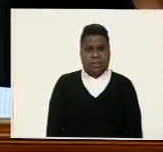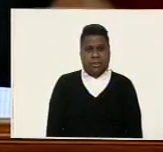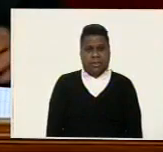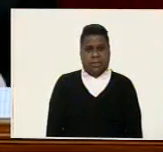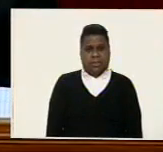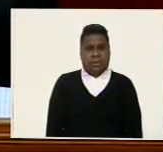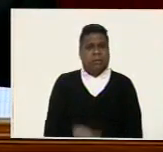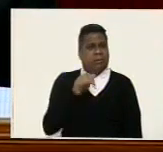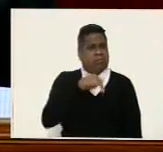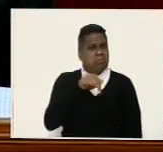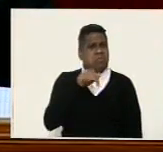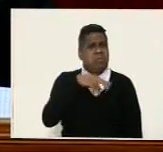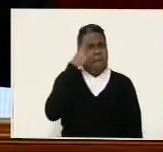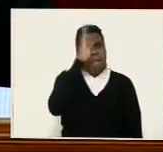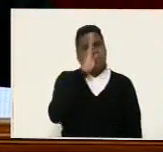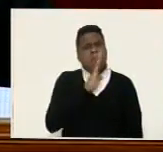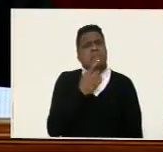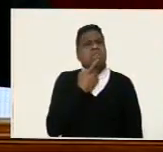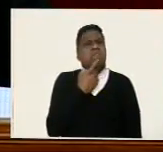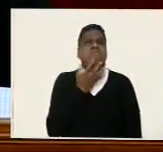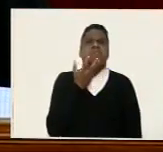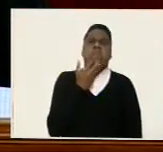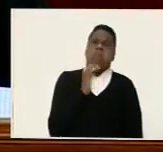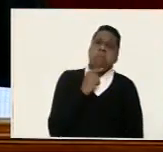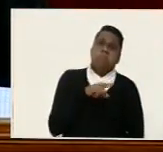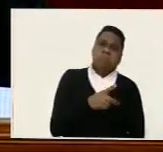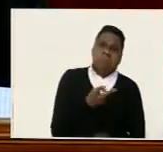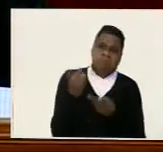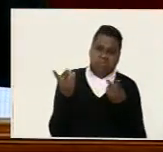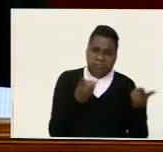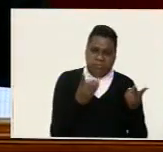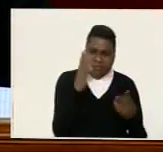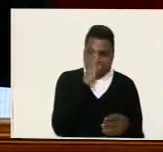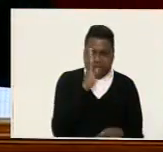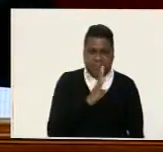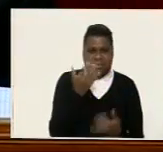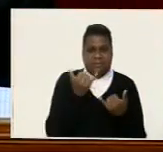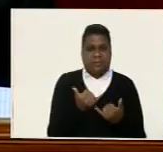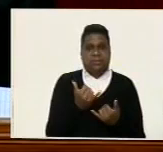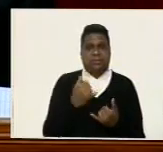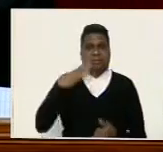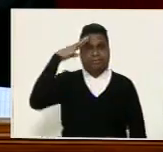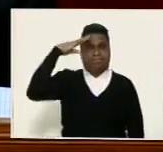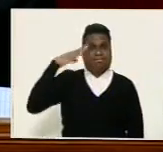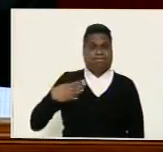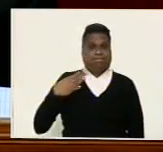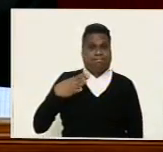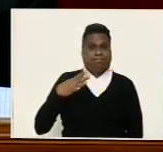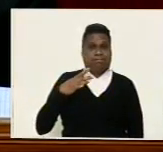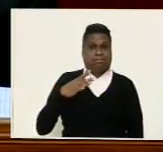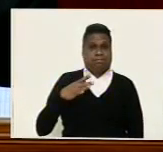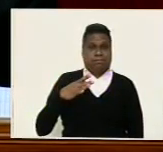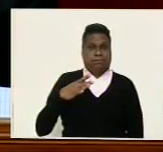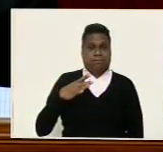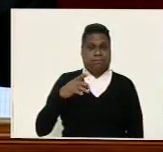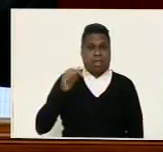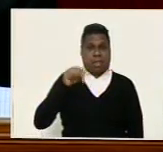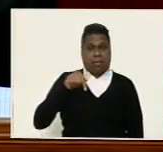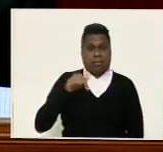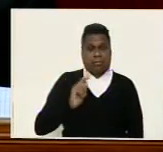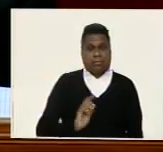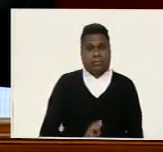por Brasil, dicen, por ejemplo, que Jesús Suárez Churio es comandante de la Guardia Nacional Bolivariana.